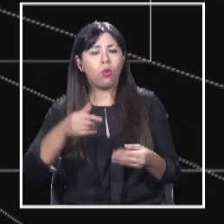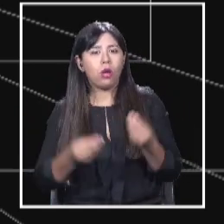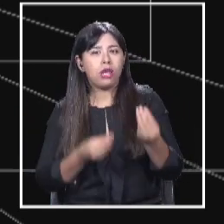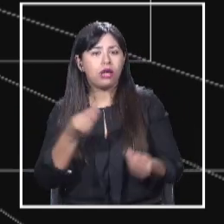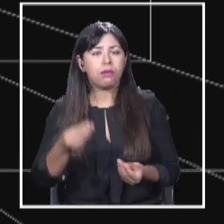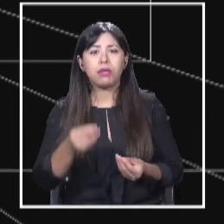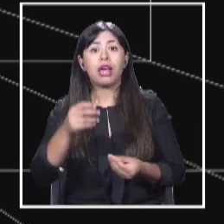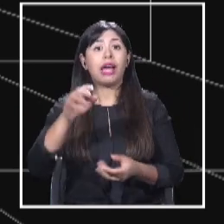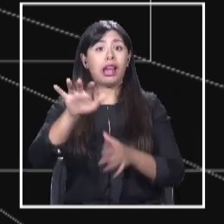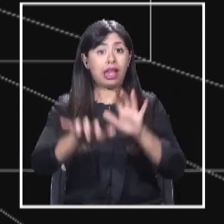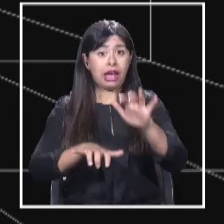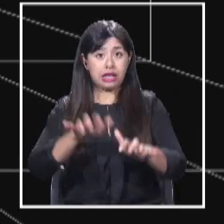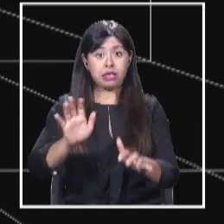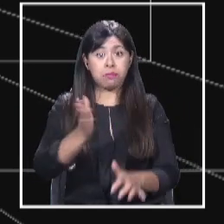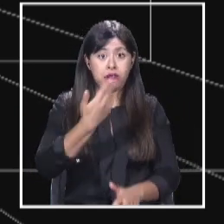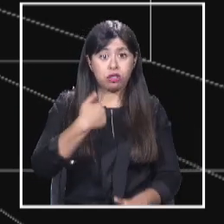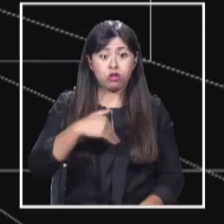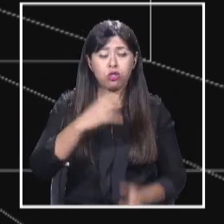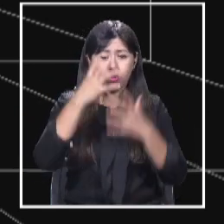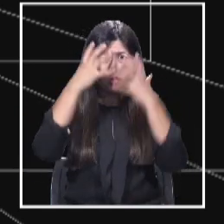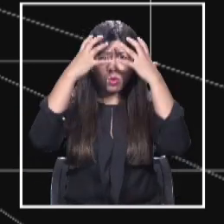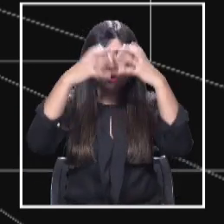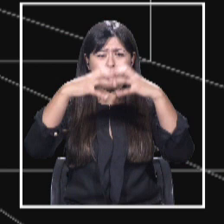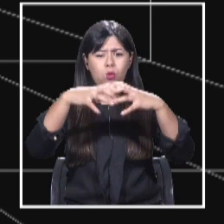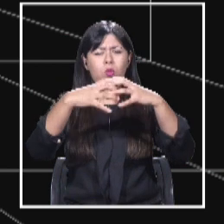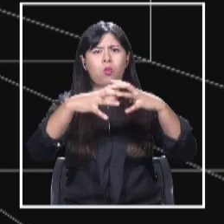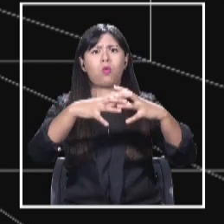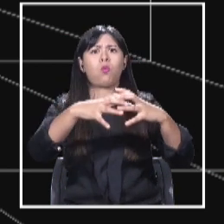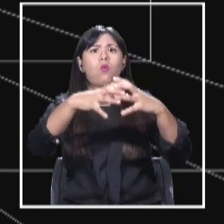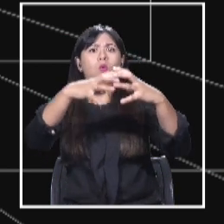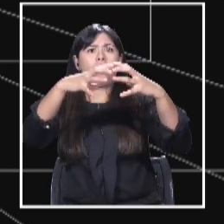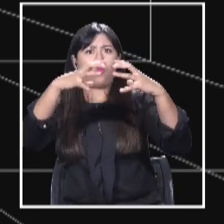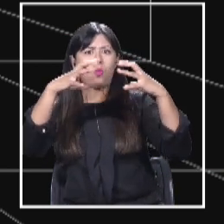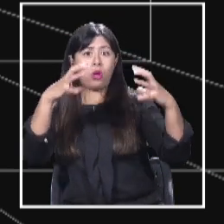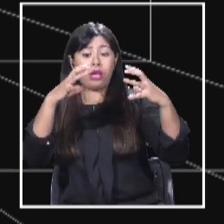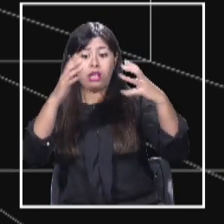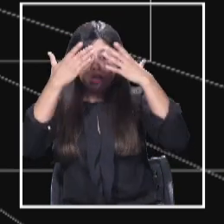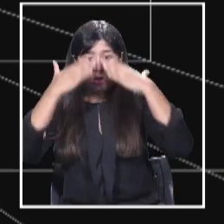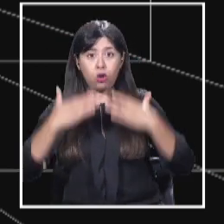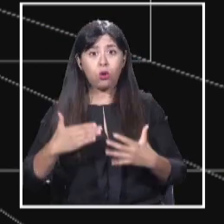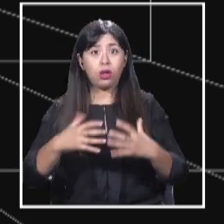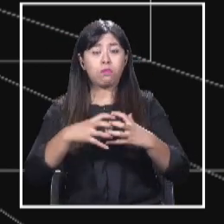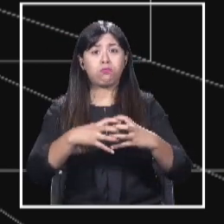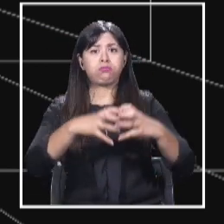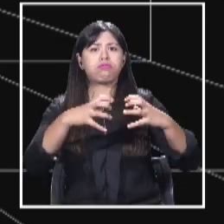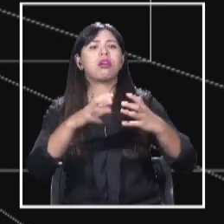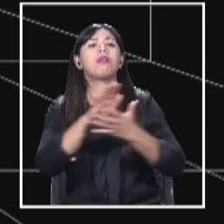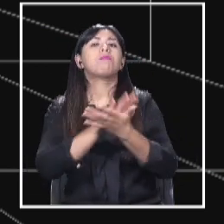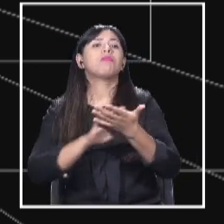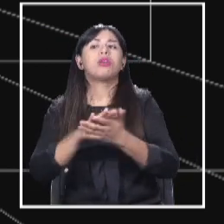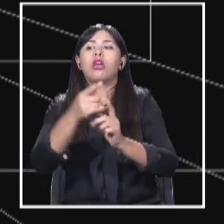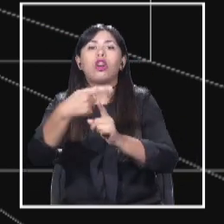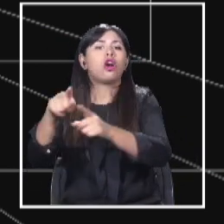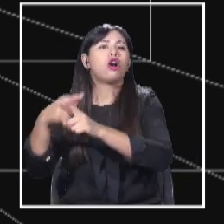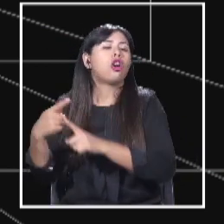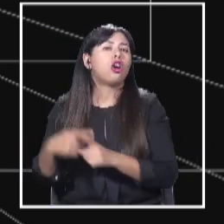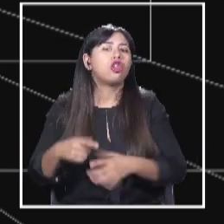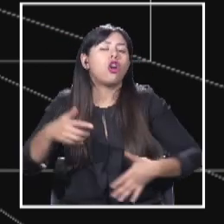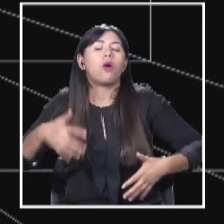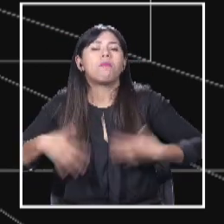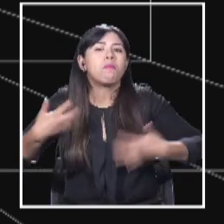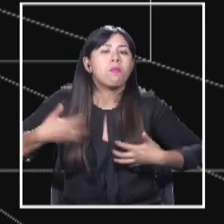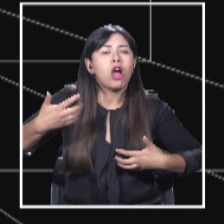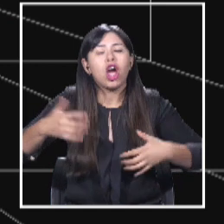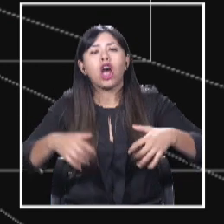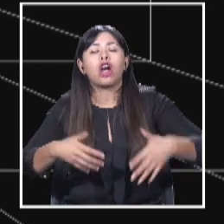animal con un cerebro desproporcionadamente grande para nuestro tamaño corporal si nos comparamos con cualquier otro primate. En